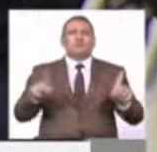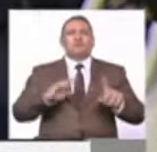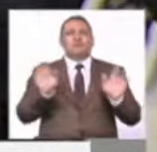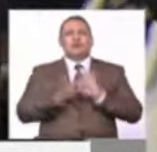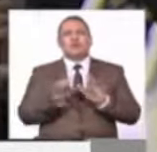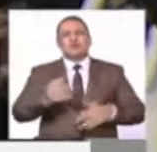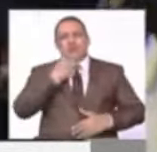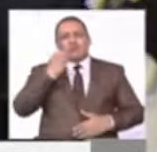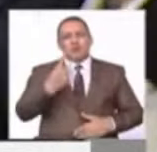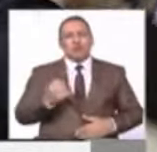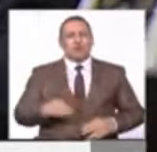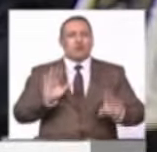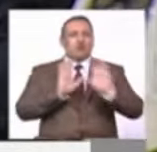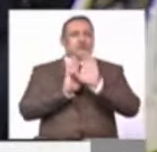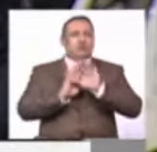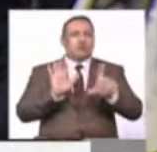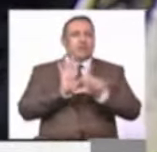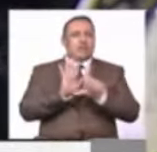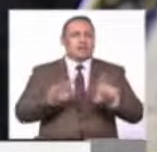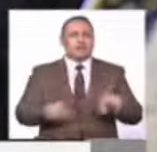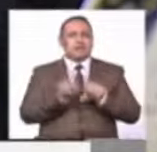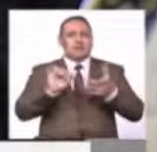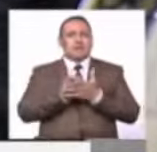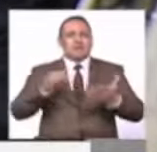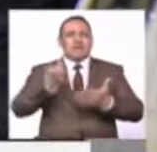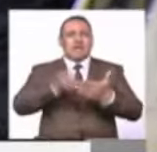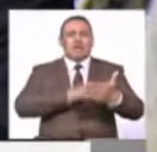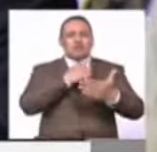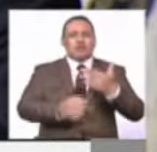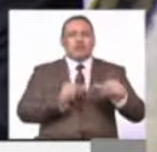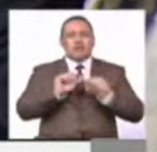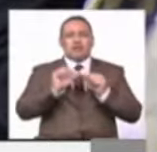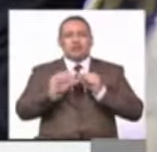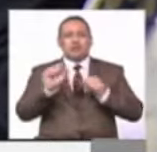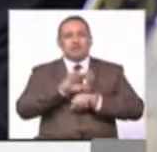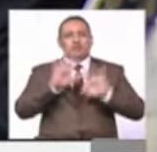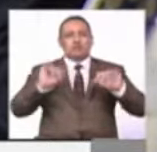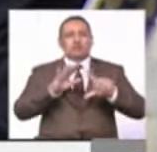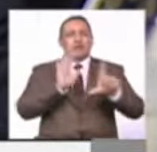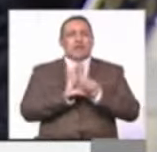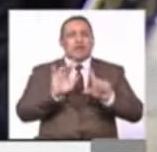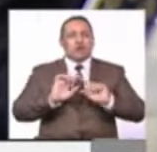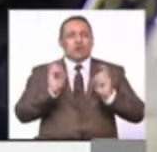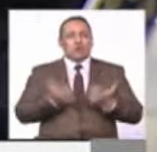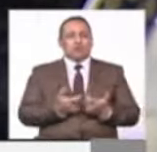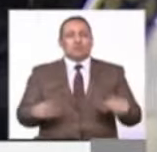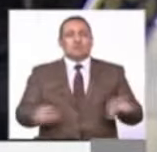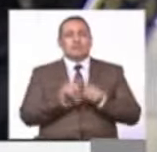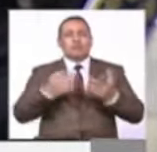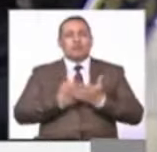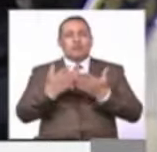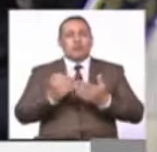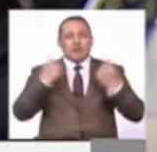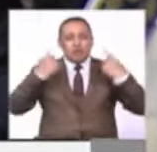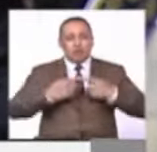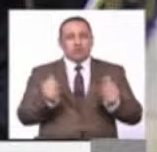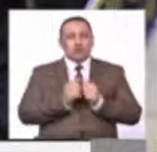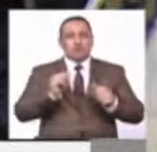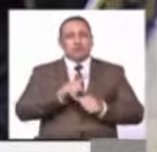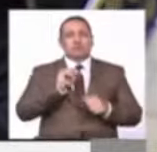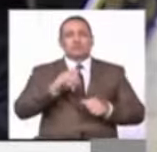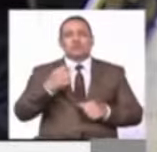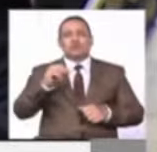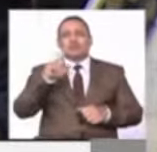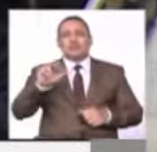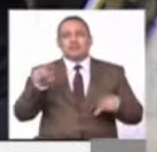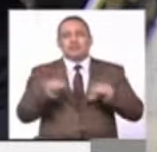preferir la Constitución a la ley entonces debían inaplicar el artículo 18 de la ley de la junta y aplicar el 556 inciso 3